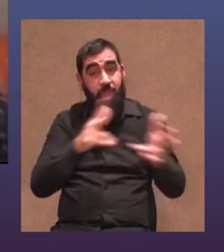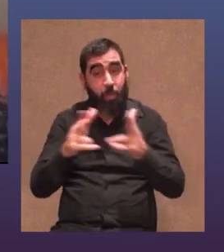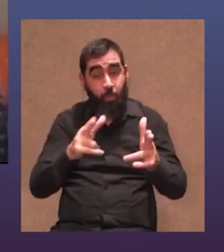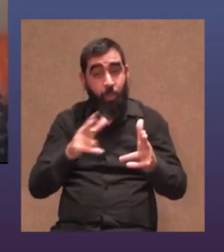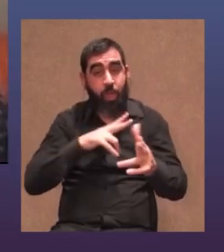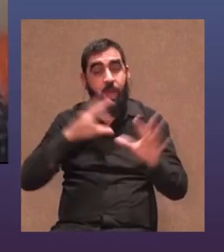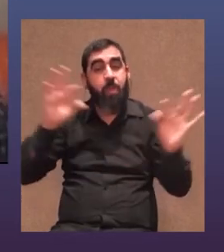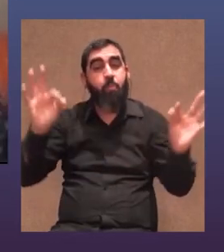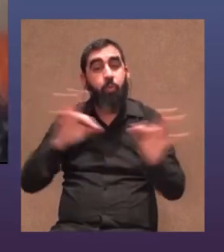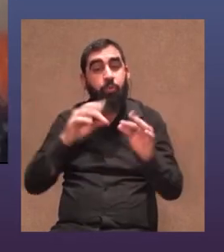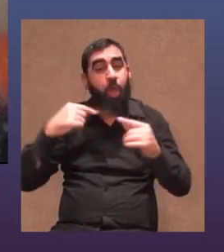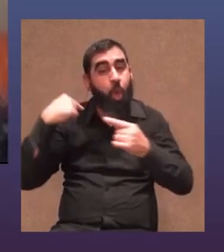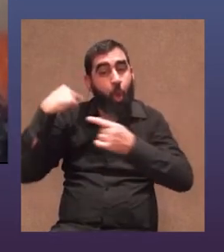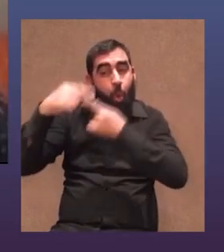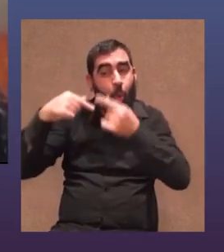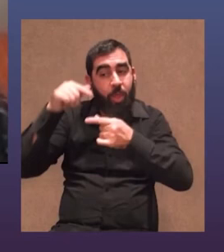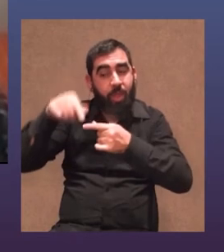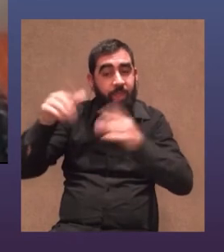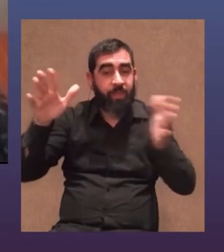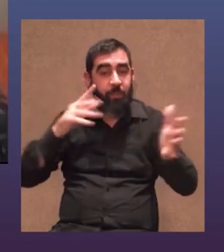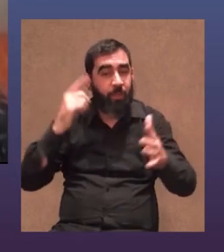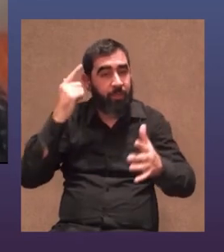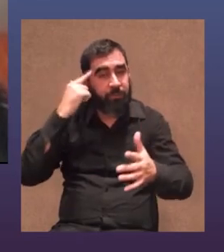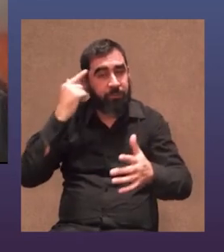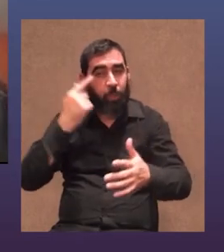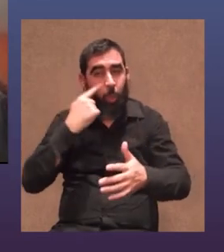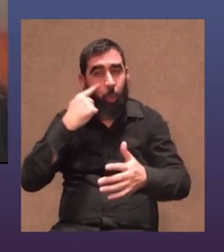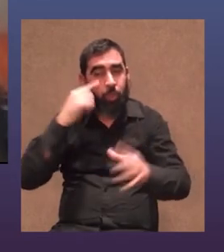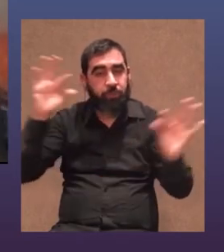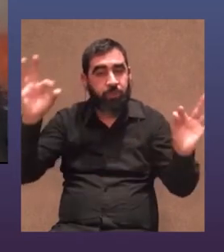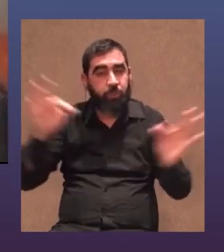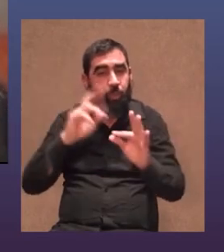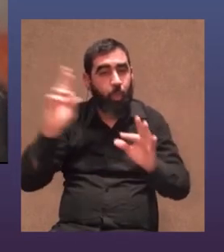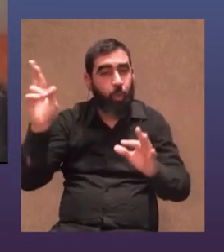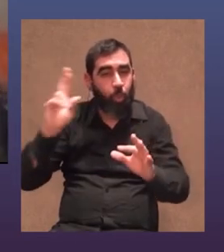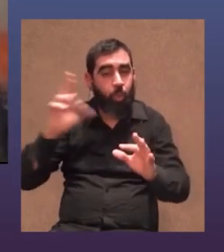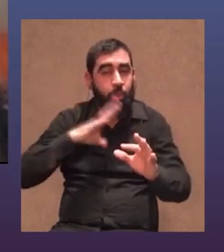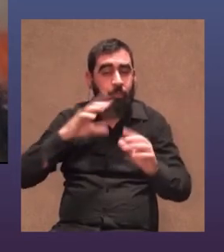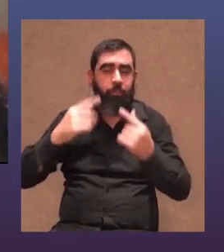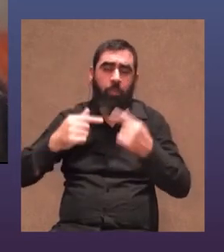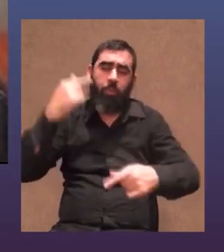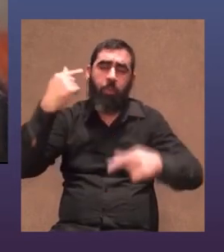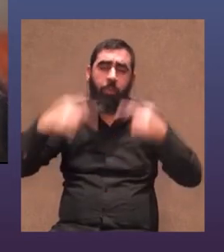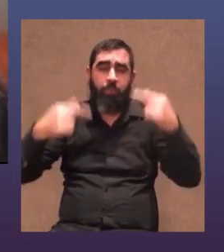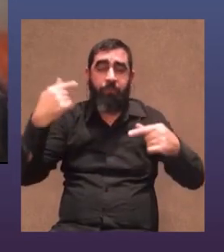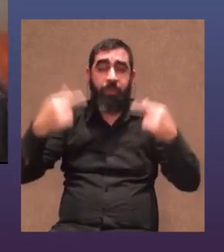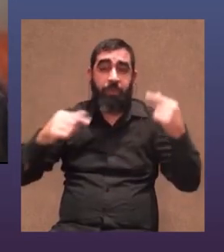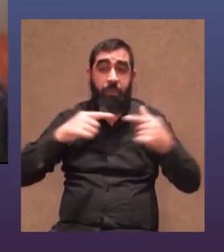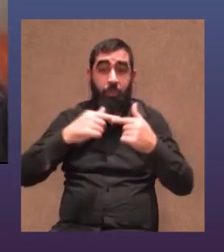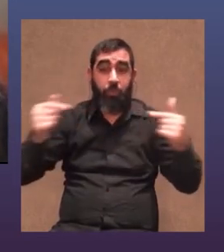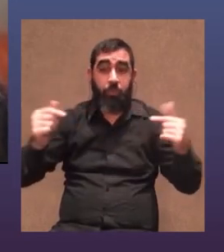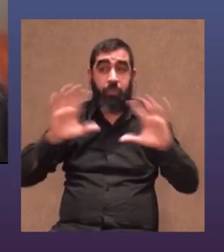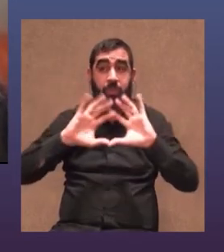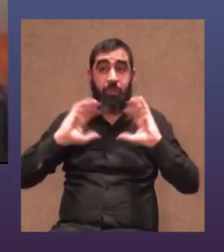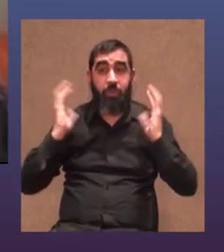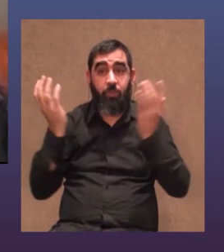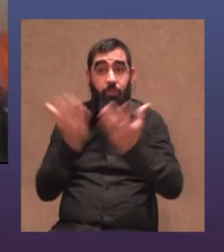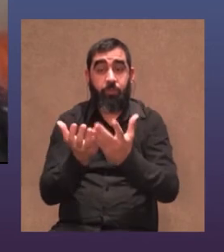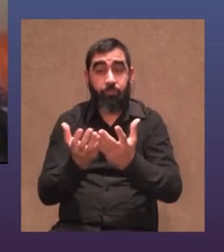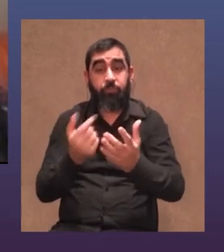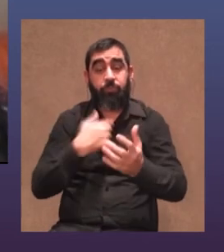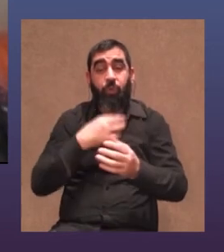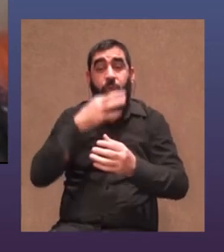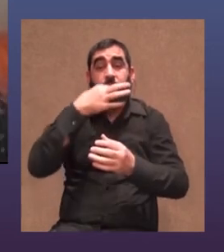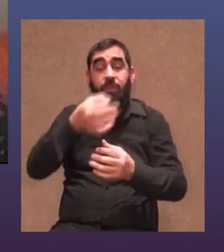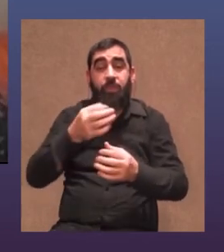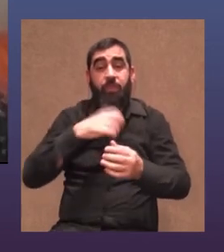originales de época, entonces sabemos cómo sonaban, etcétera, etcétera. Así que es un universo enorme y la verdad que me como ya